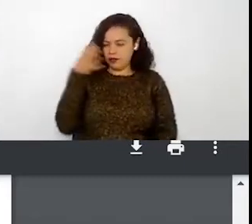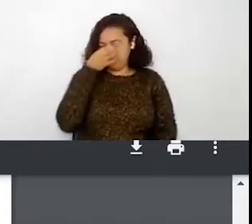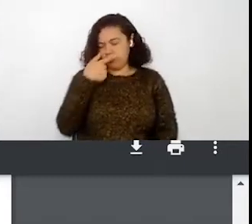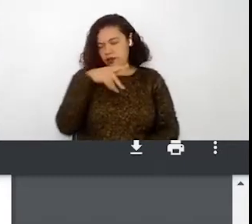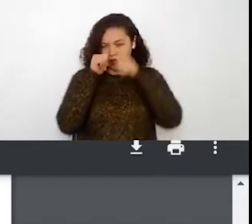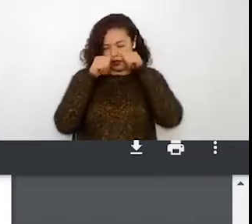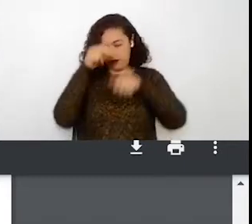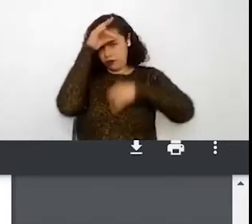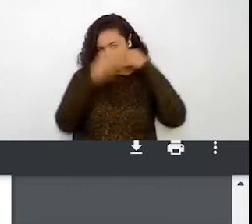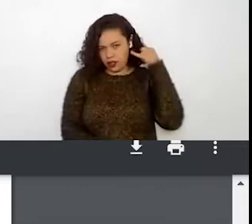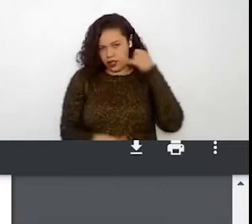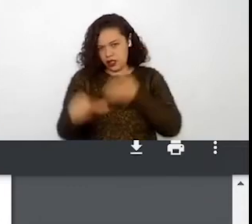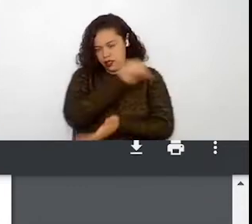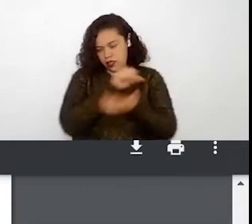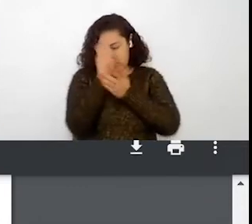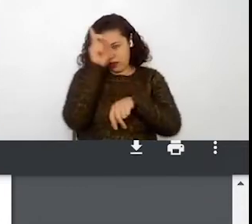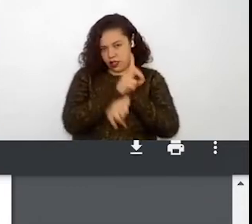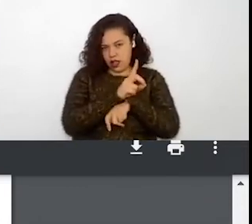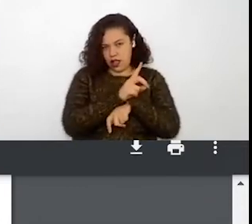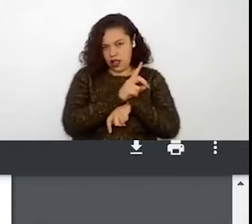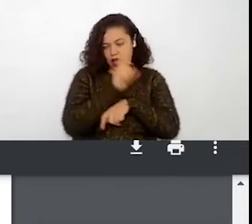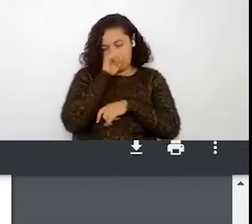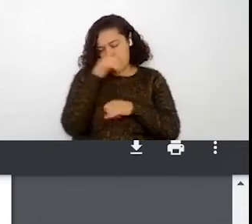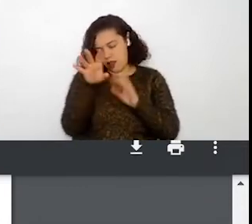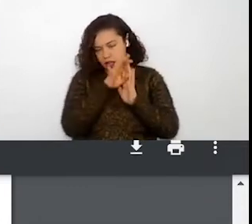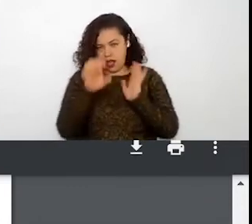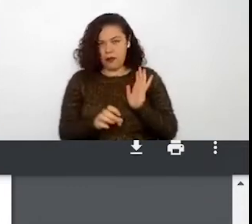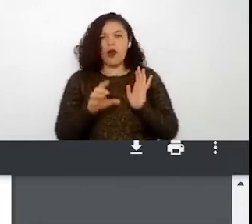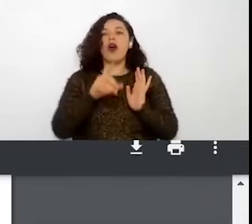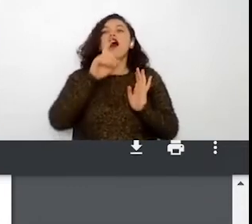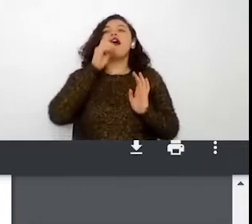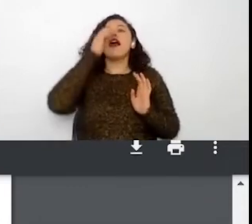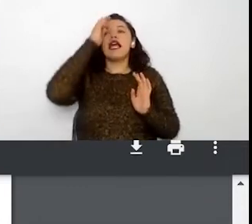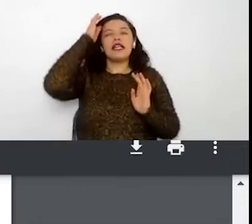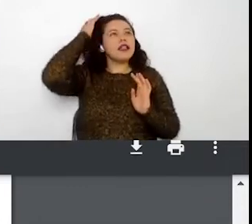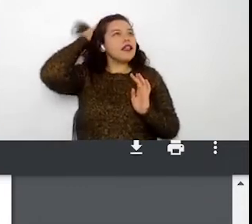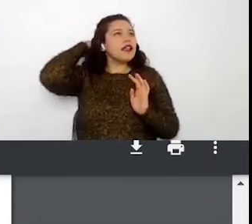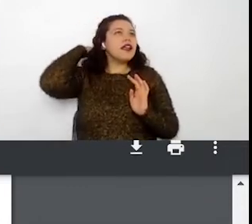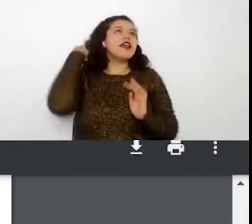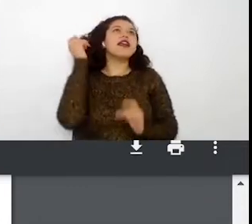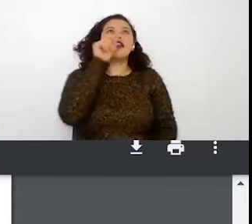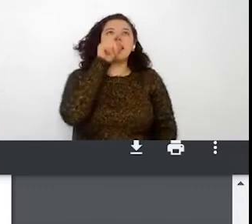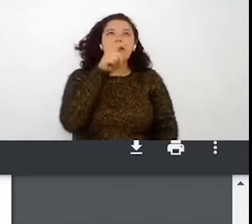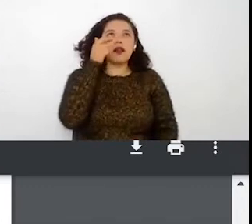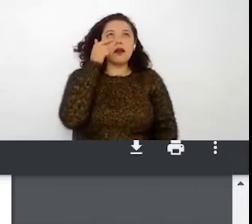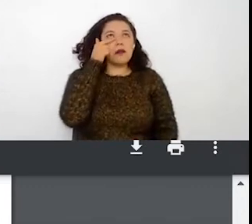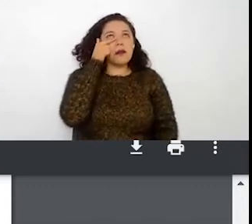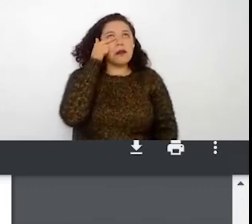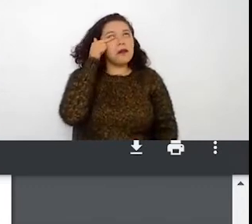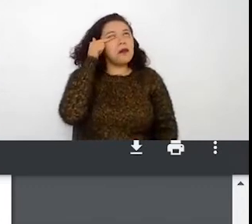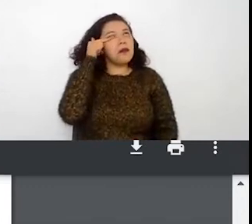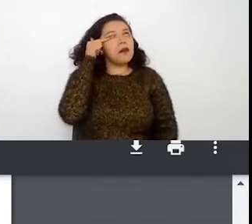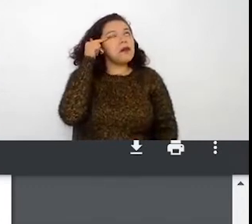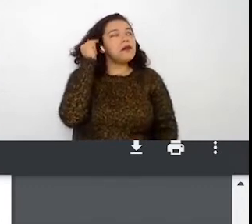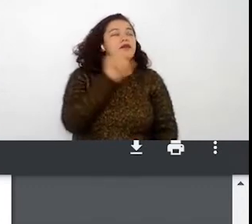atención final el centro de día como es el ejemplo que les dio de ella y también son otros dos de Desarrollo